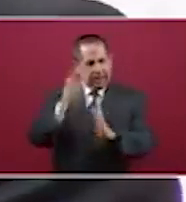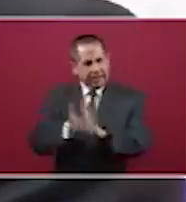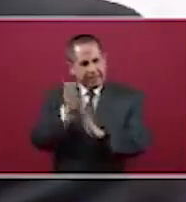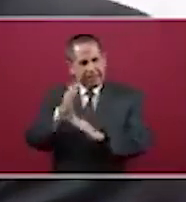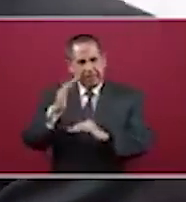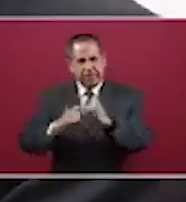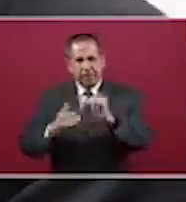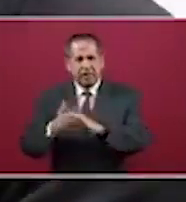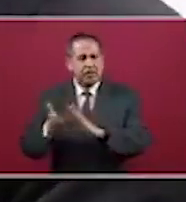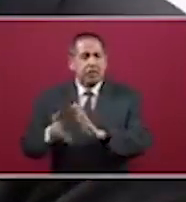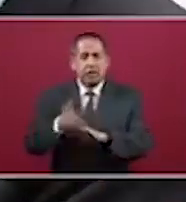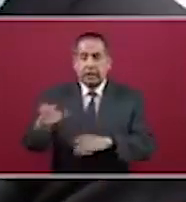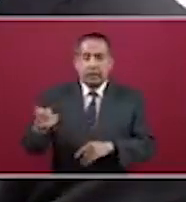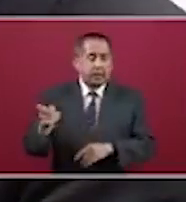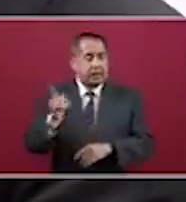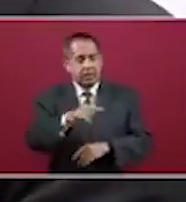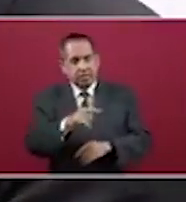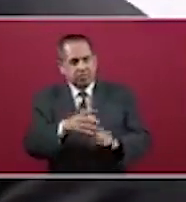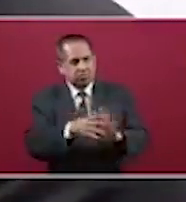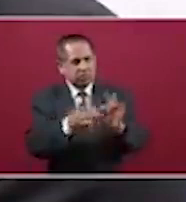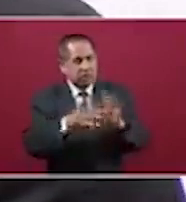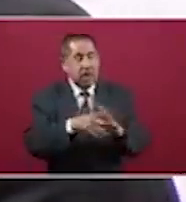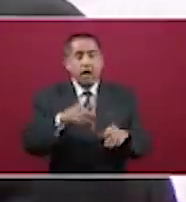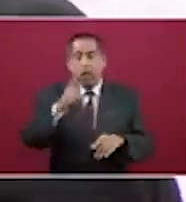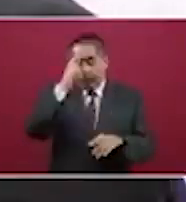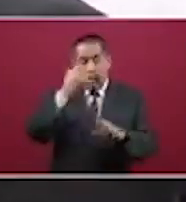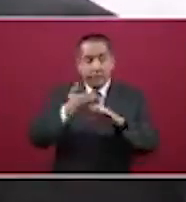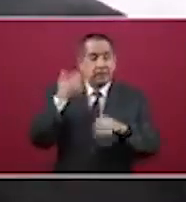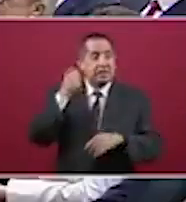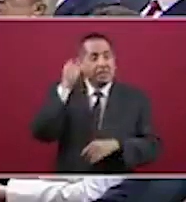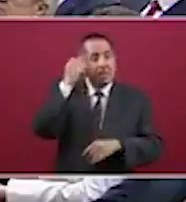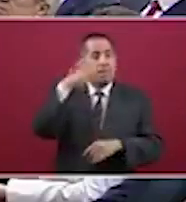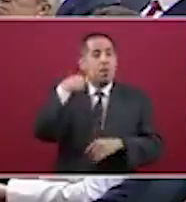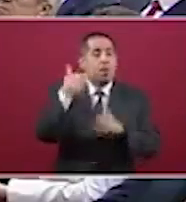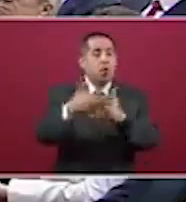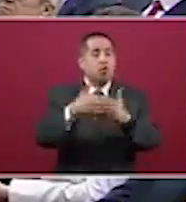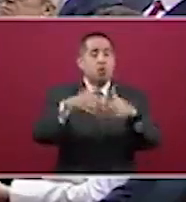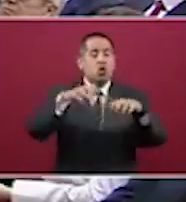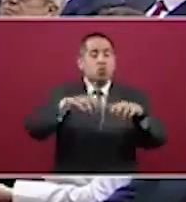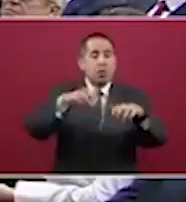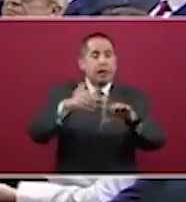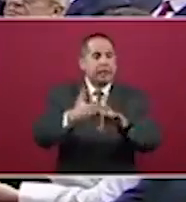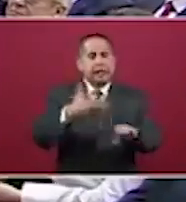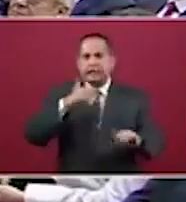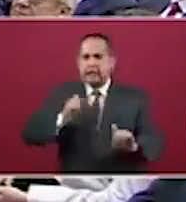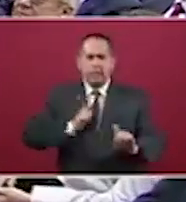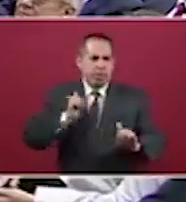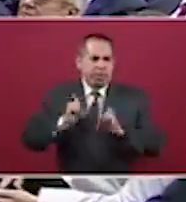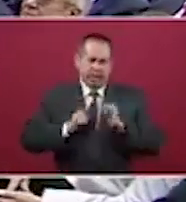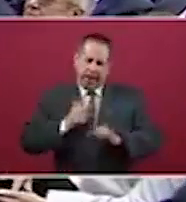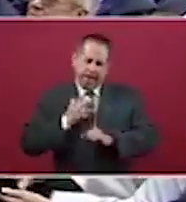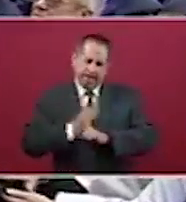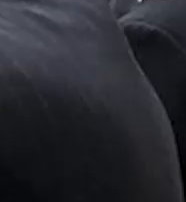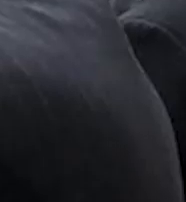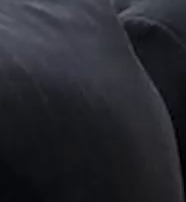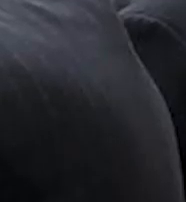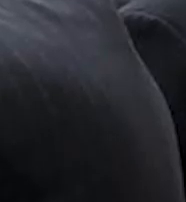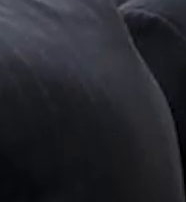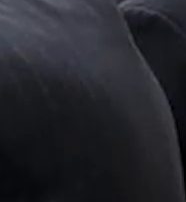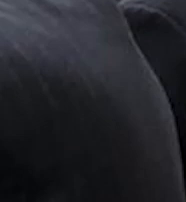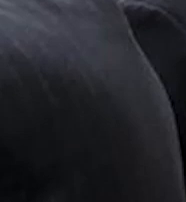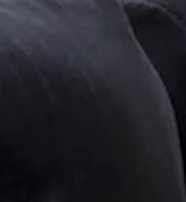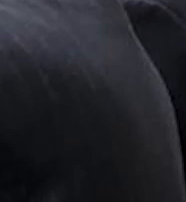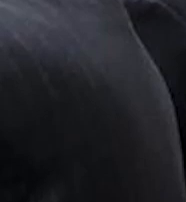los máximos beneficios que se traduzcan en la mejora de la calidad de vida de los yucatecos. Con información Momento reportando para Eclipse